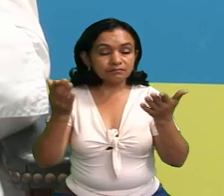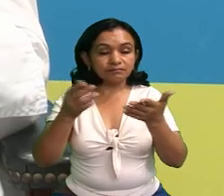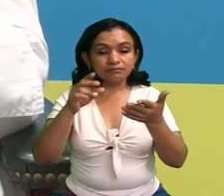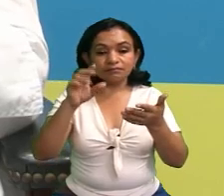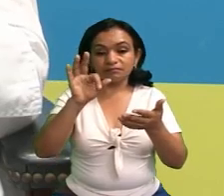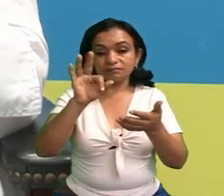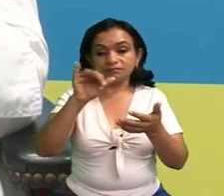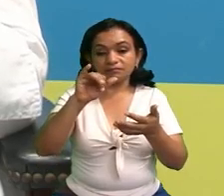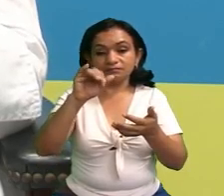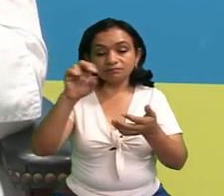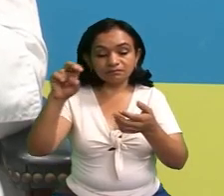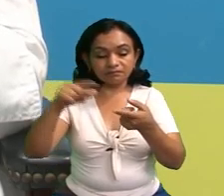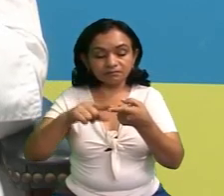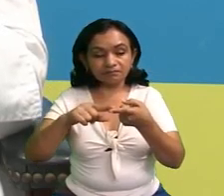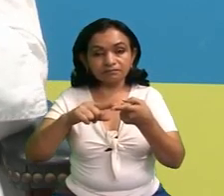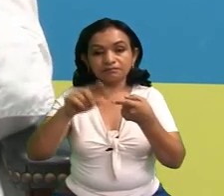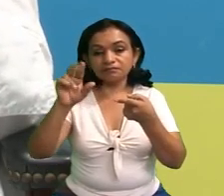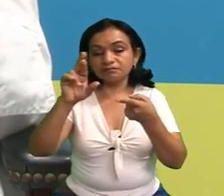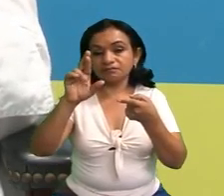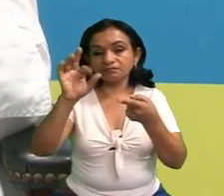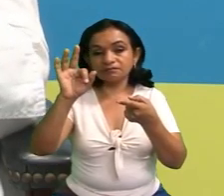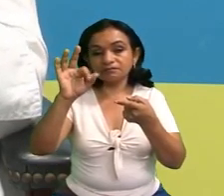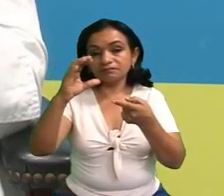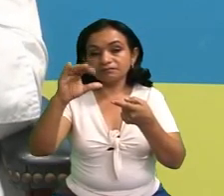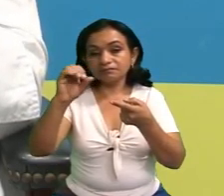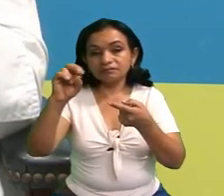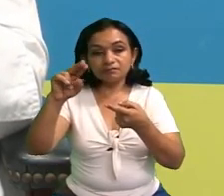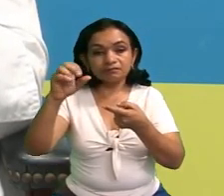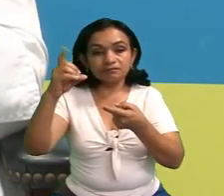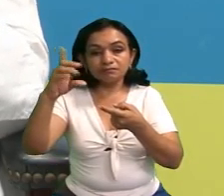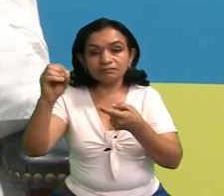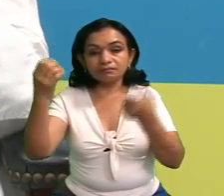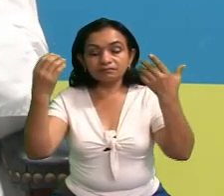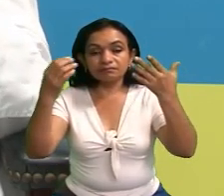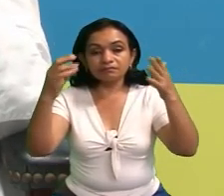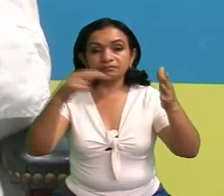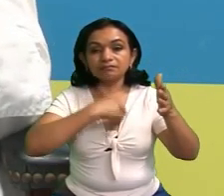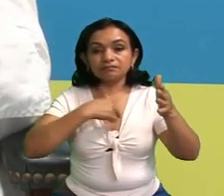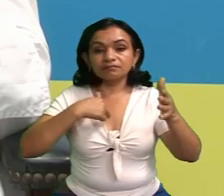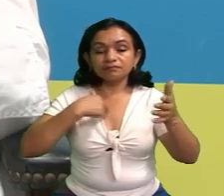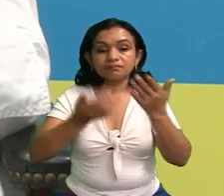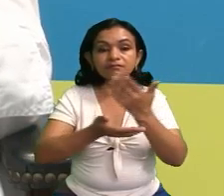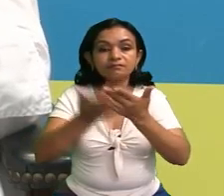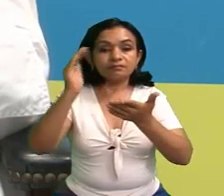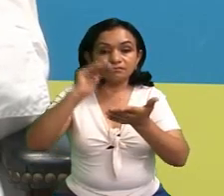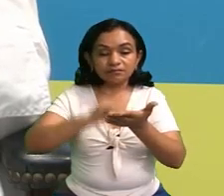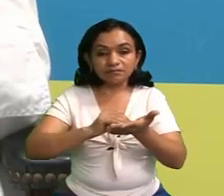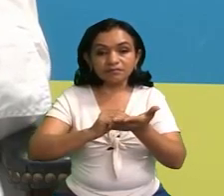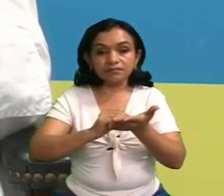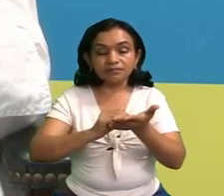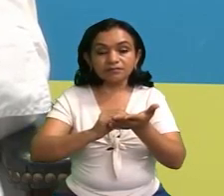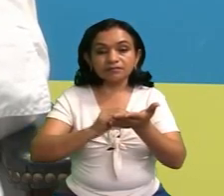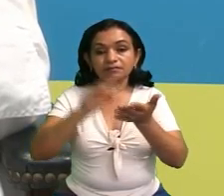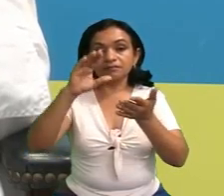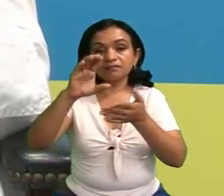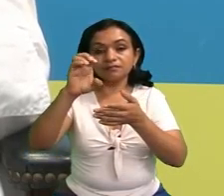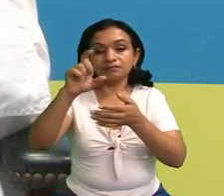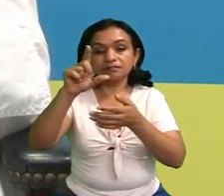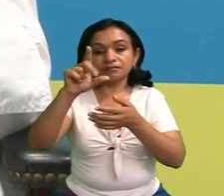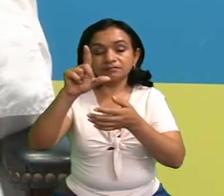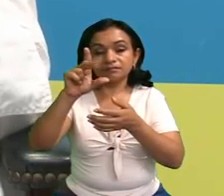peeling, láser fraccionado, todo aquel tipo de tratamiento que nos haga renovar las células de la